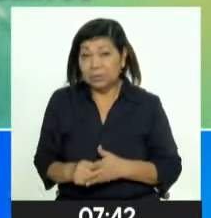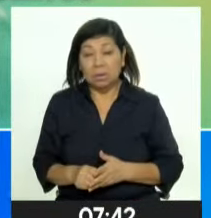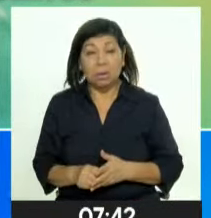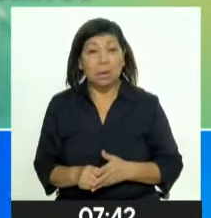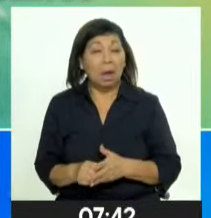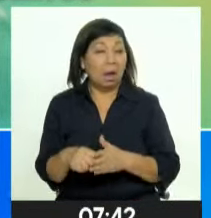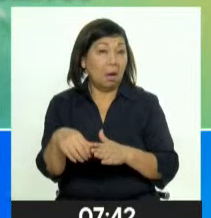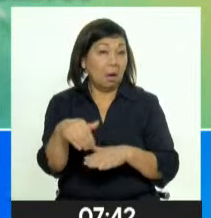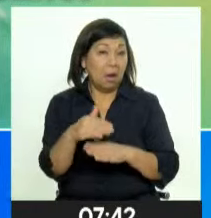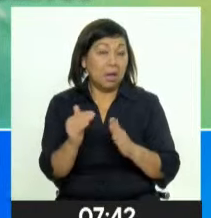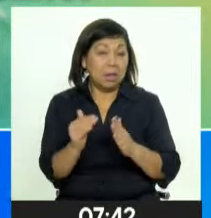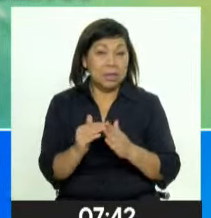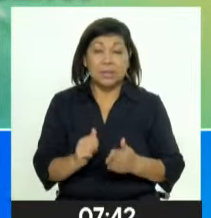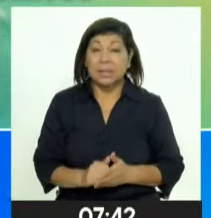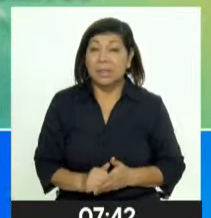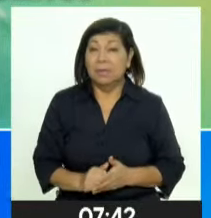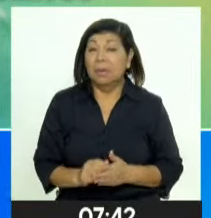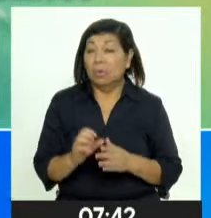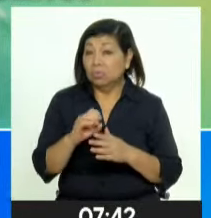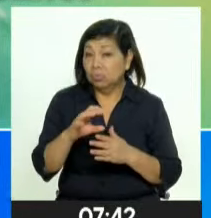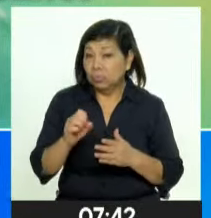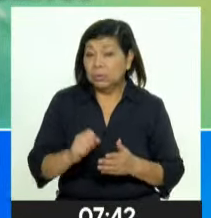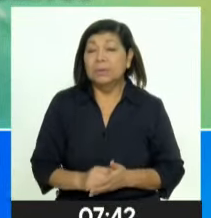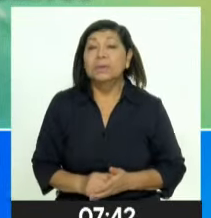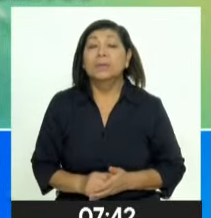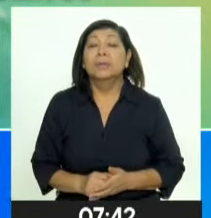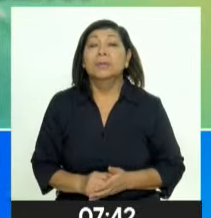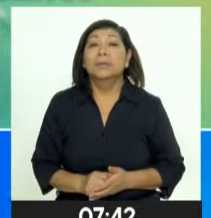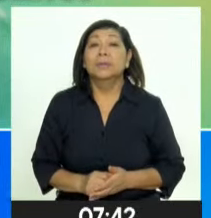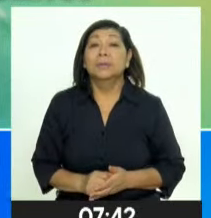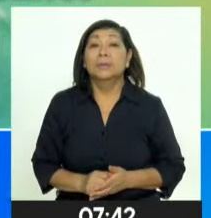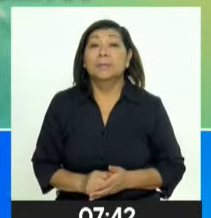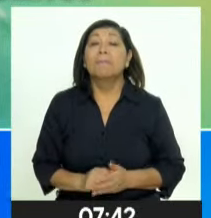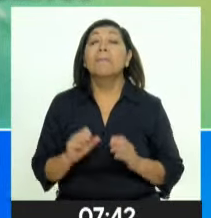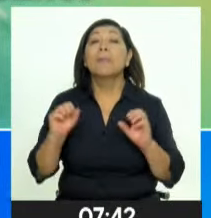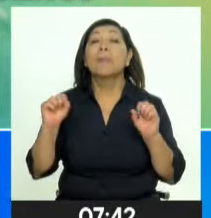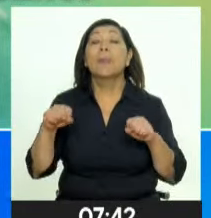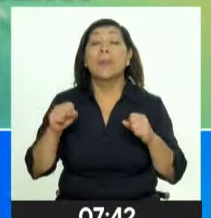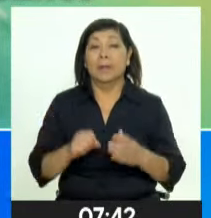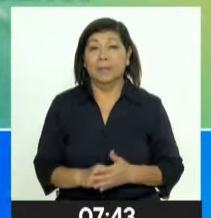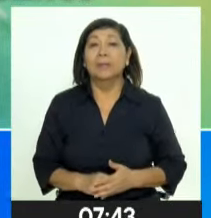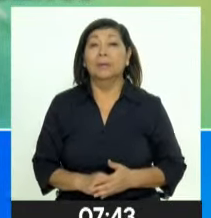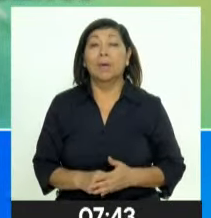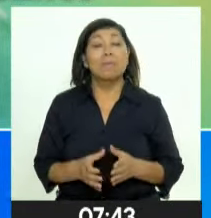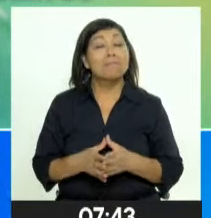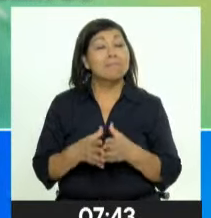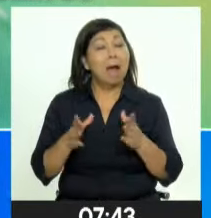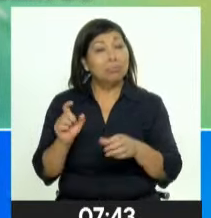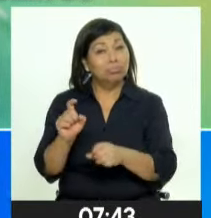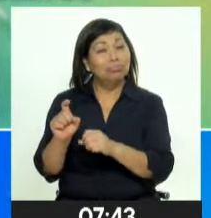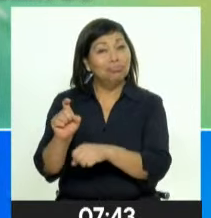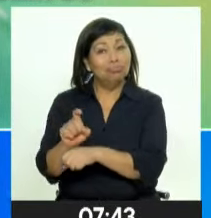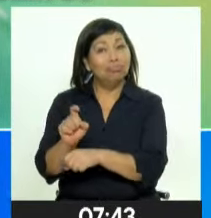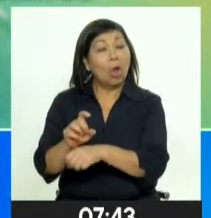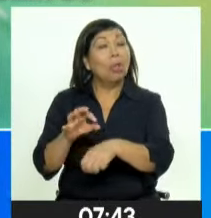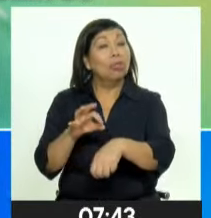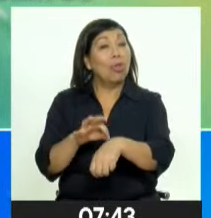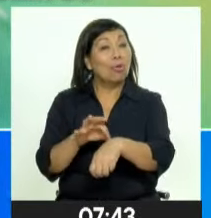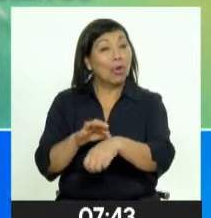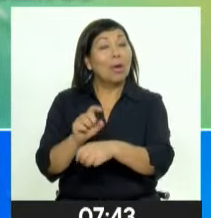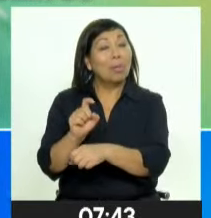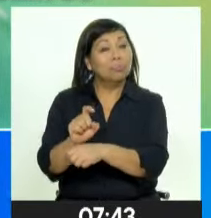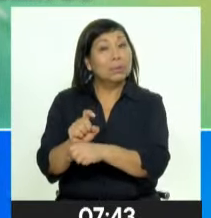barrios de la capital y de diferentes partes del país. sí, se ha venido realizando una intensa capacitación a los médicos, que es